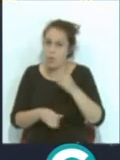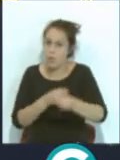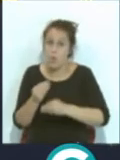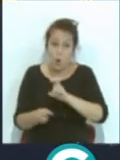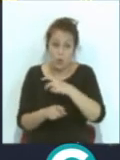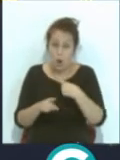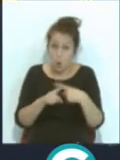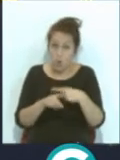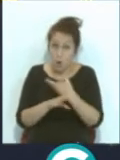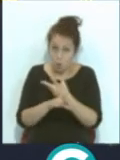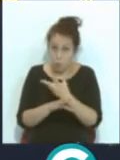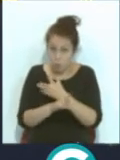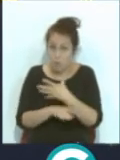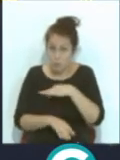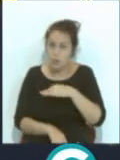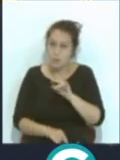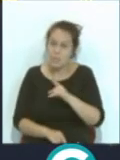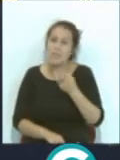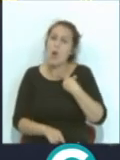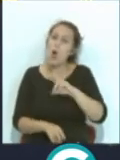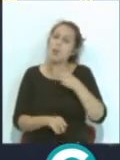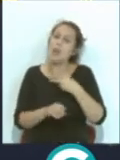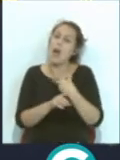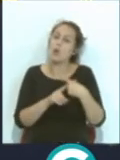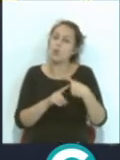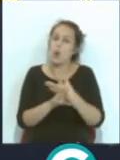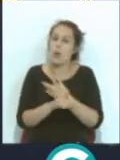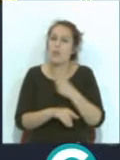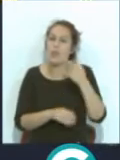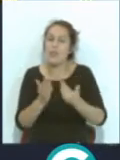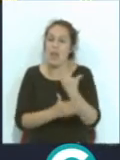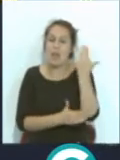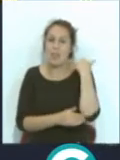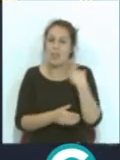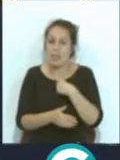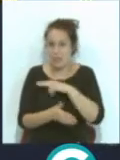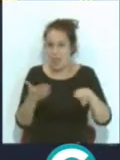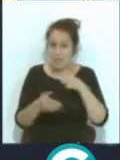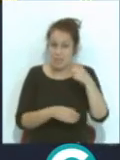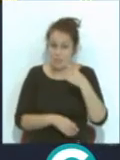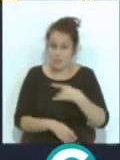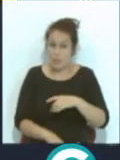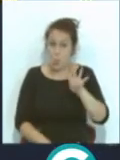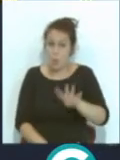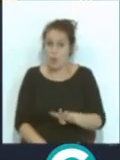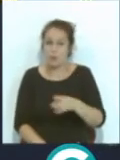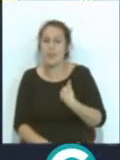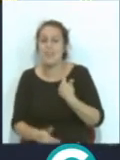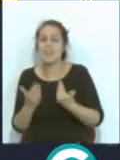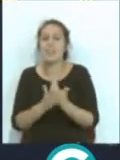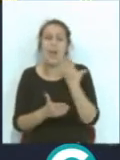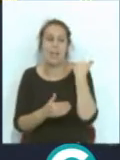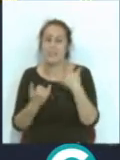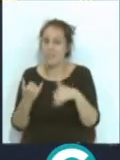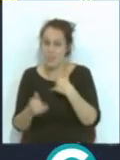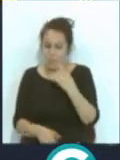Sí. Hemos jugado otra cosa el día del Celta allí y nos metieron 4. Hemos jugado otra cosa el día de... Intentamos jugar otra cosa el día del Sevilla, nos metió 3. Ha